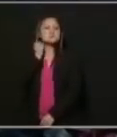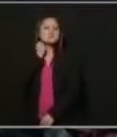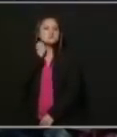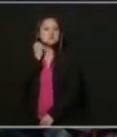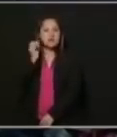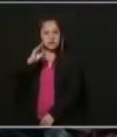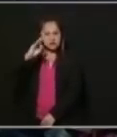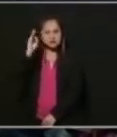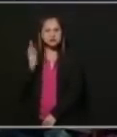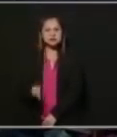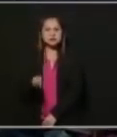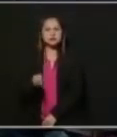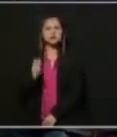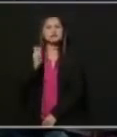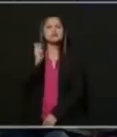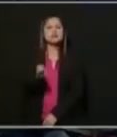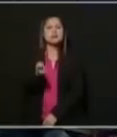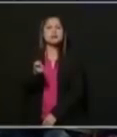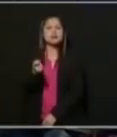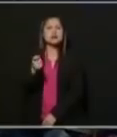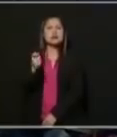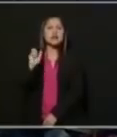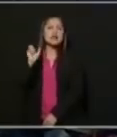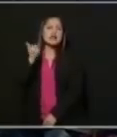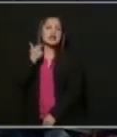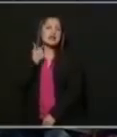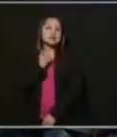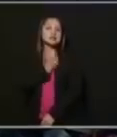pensión a los expresidentes.